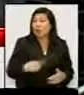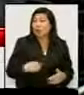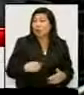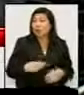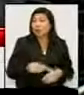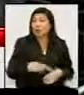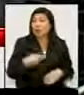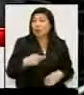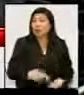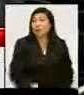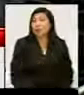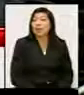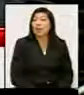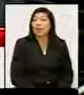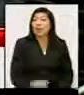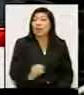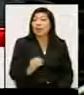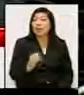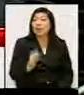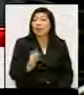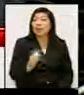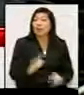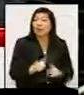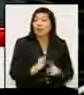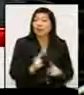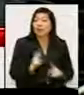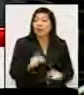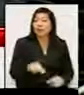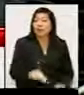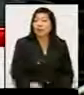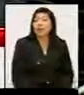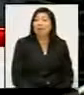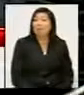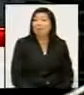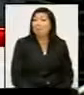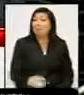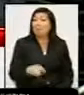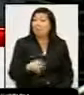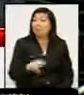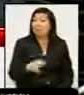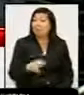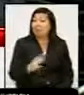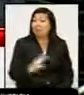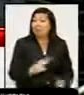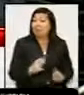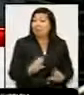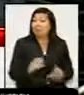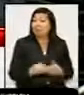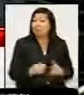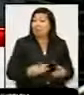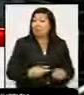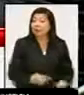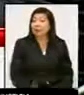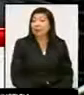no será la OCITRAN o Provías. Al fin y al cabo se utilizan vías